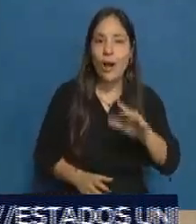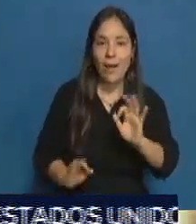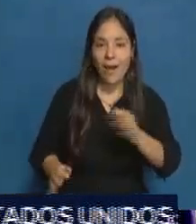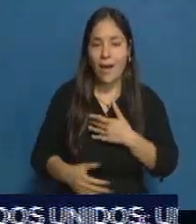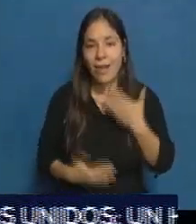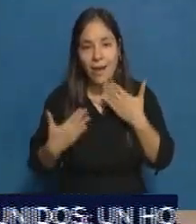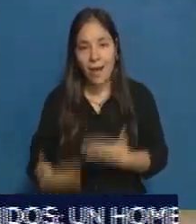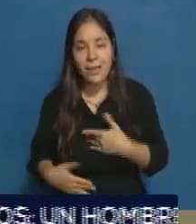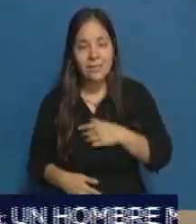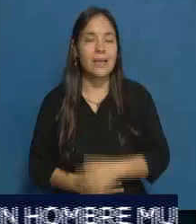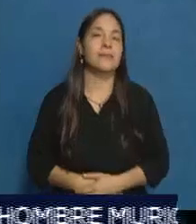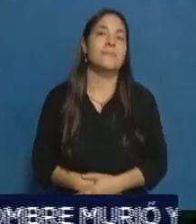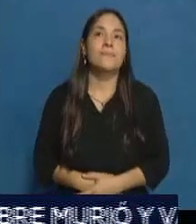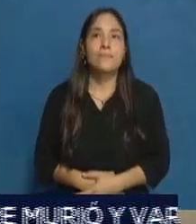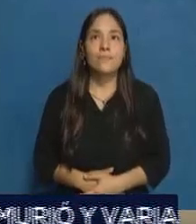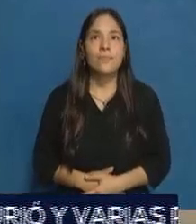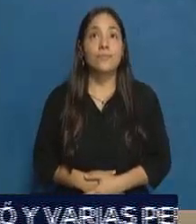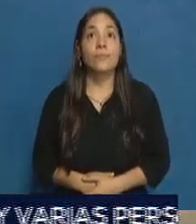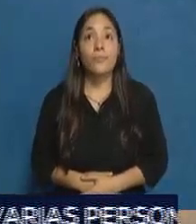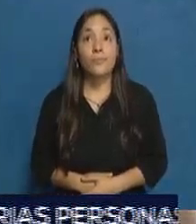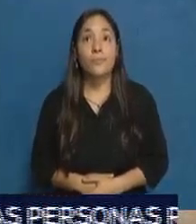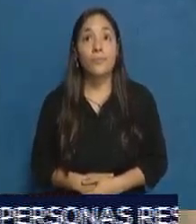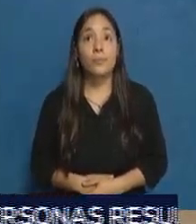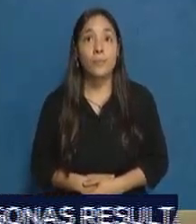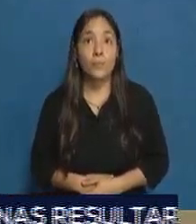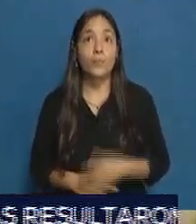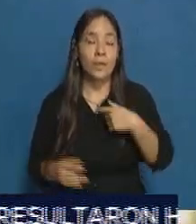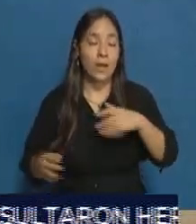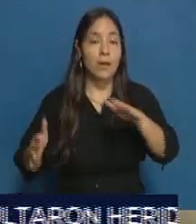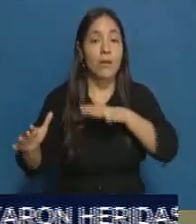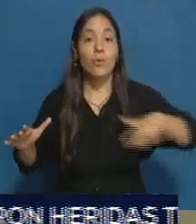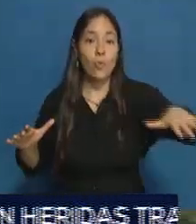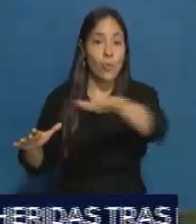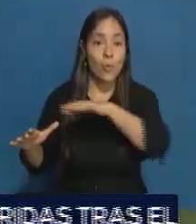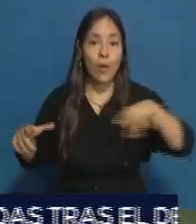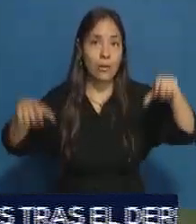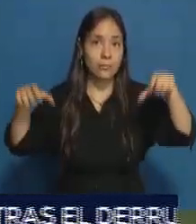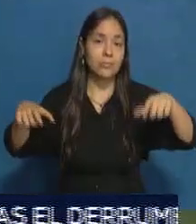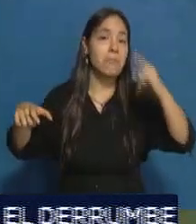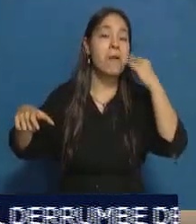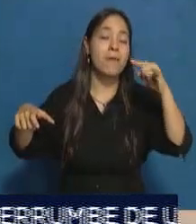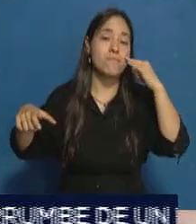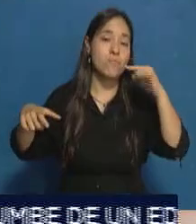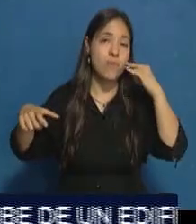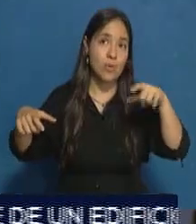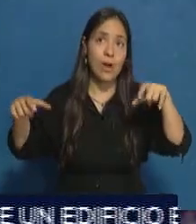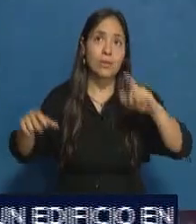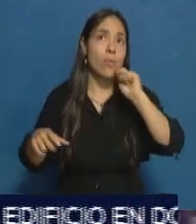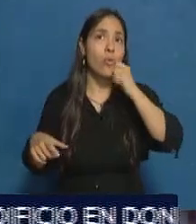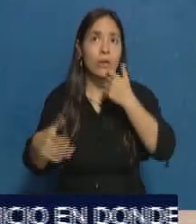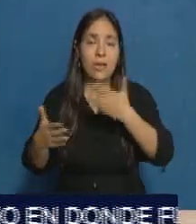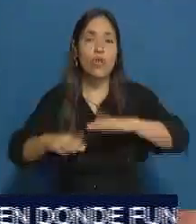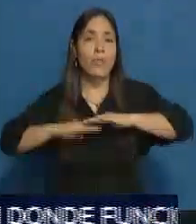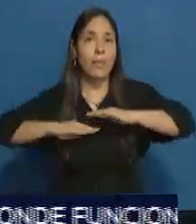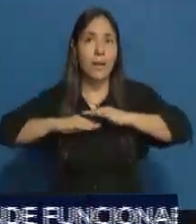entrenamiento en el predio, allí en el Polideportivo Juan Domingo Riboski, en Maipú, un lugar muy bonito que tiene